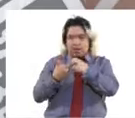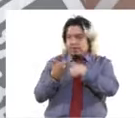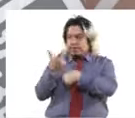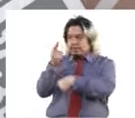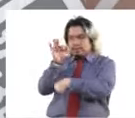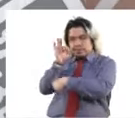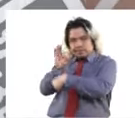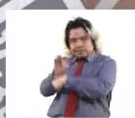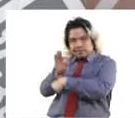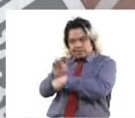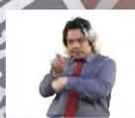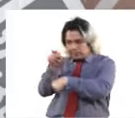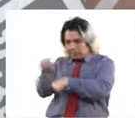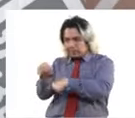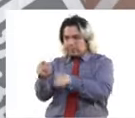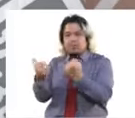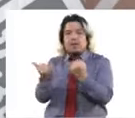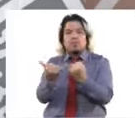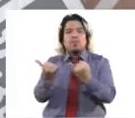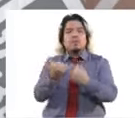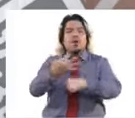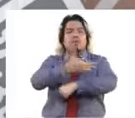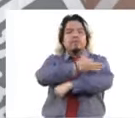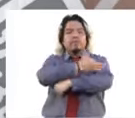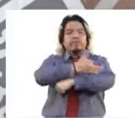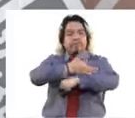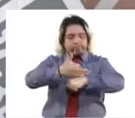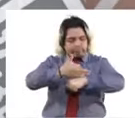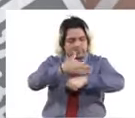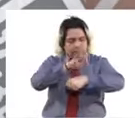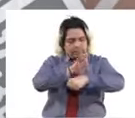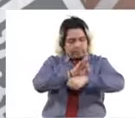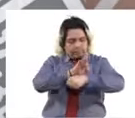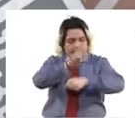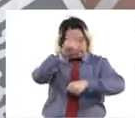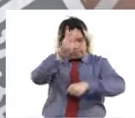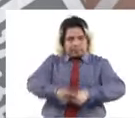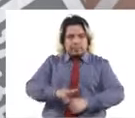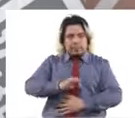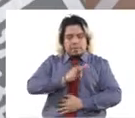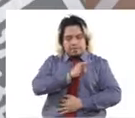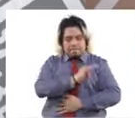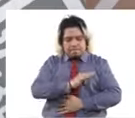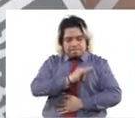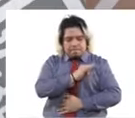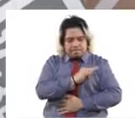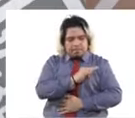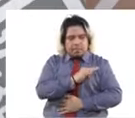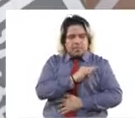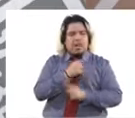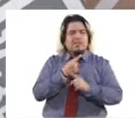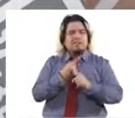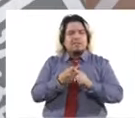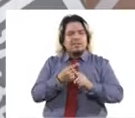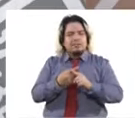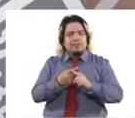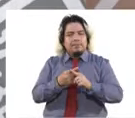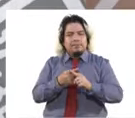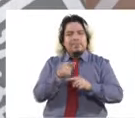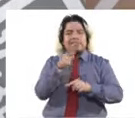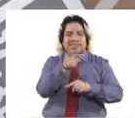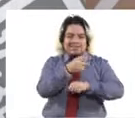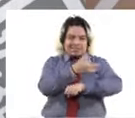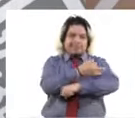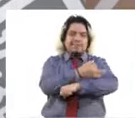seguridad de las familias de nuestra ciudad. Felicito principalmente a sus